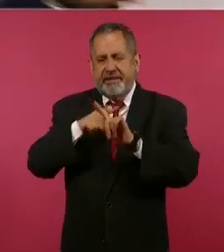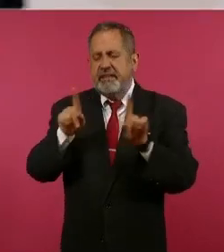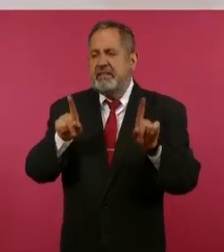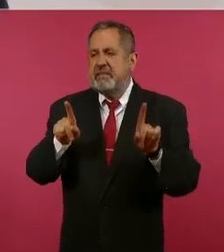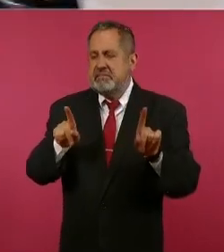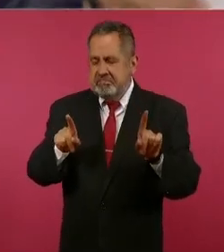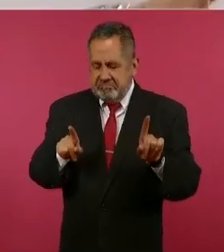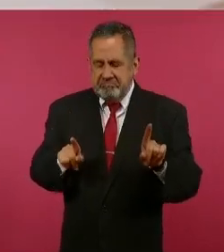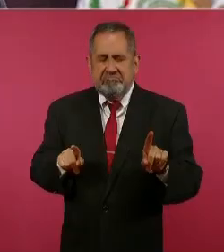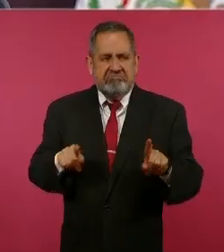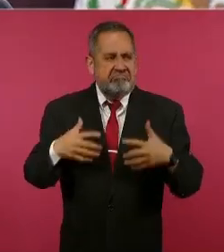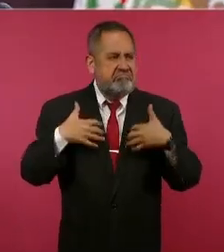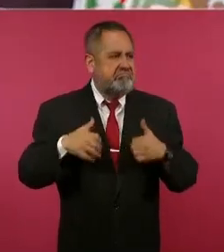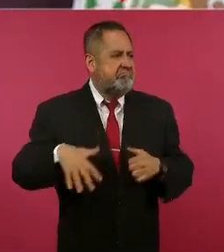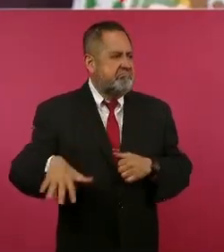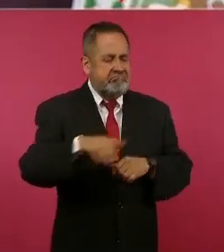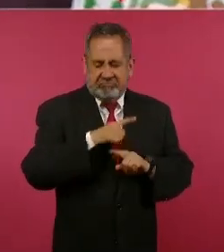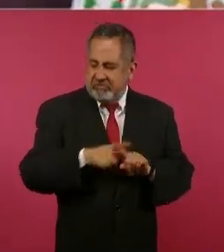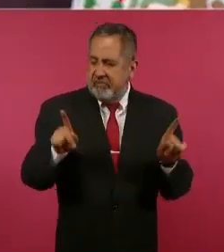todo.